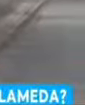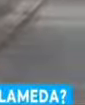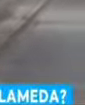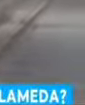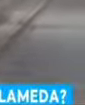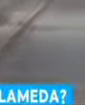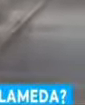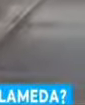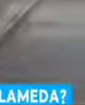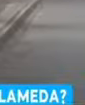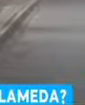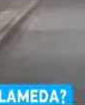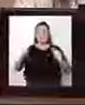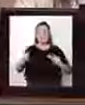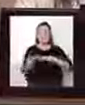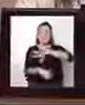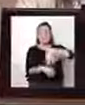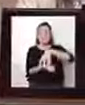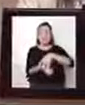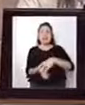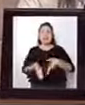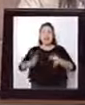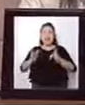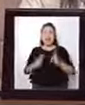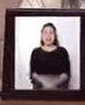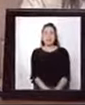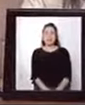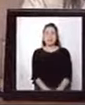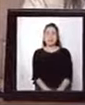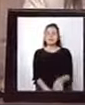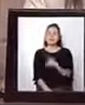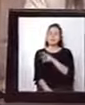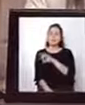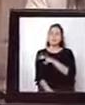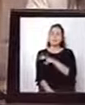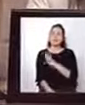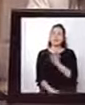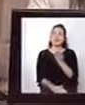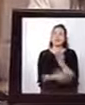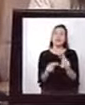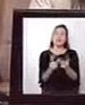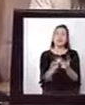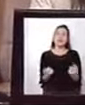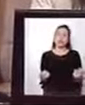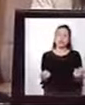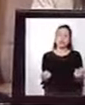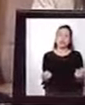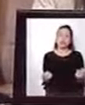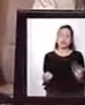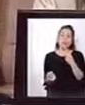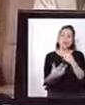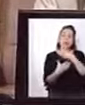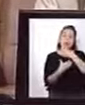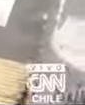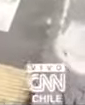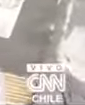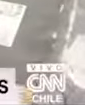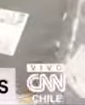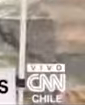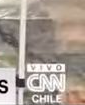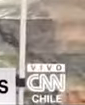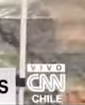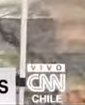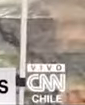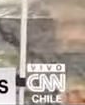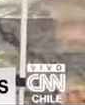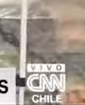las plazas y en la vía pública. Y mientras los chilenos claman por soluciones, mientras viven angustiados porque el dinero no alcanza, porque